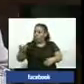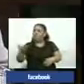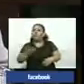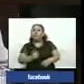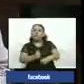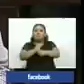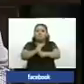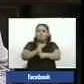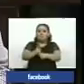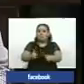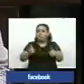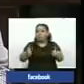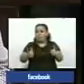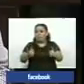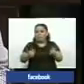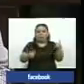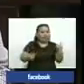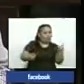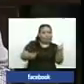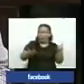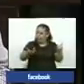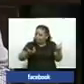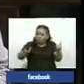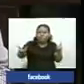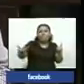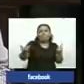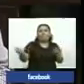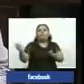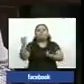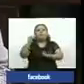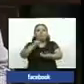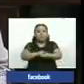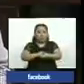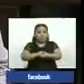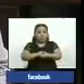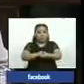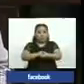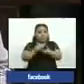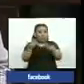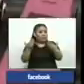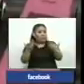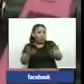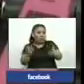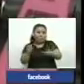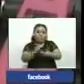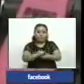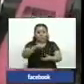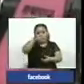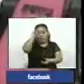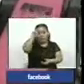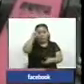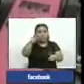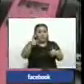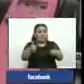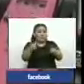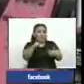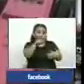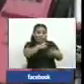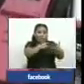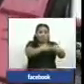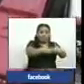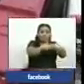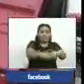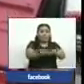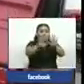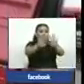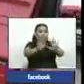antes del bienestar de uno. Entonces, en conjunto, todos han logrado salir adelante. Esta empresa cuenta con 94